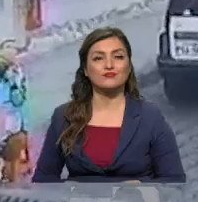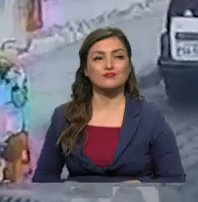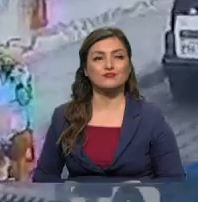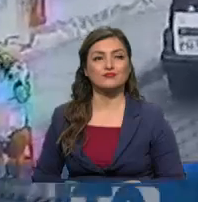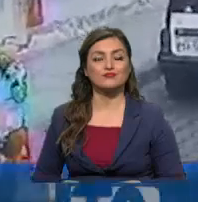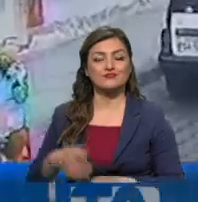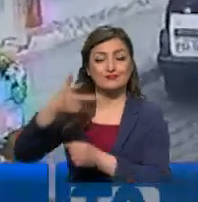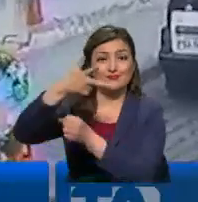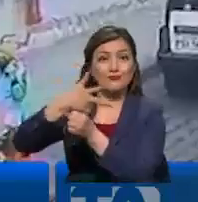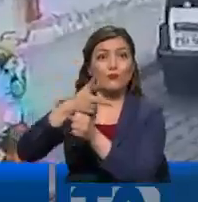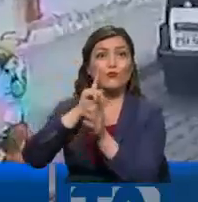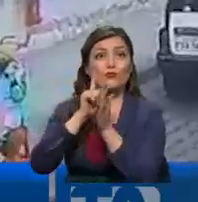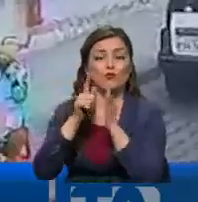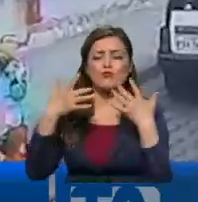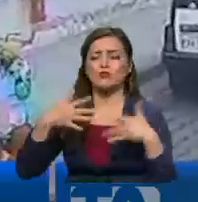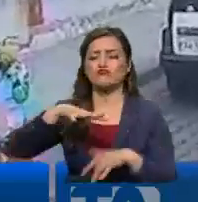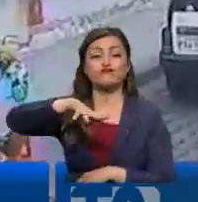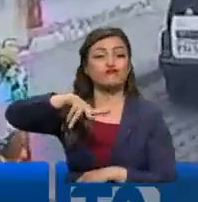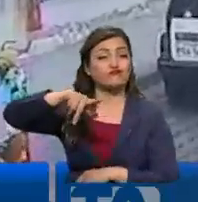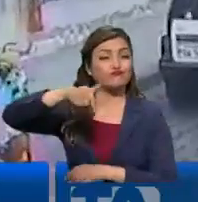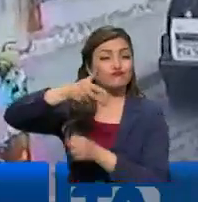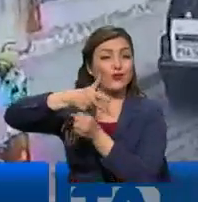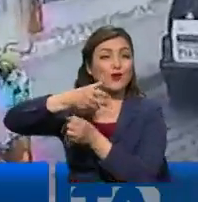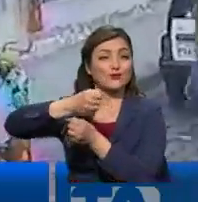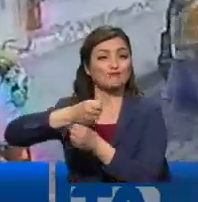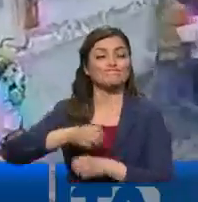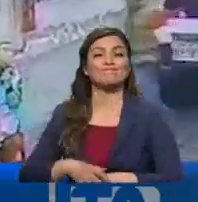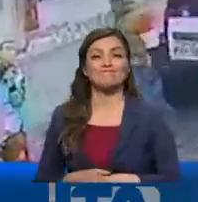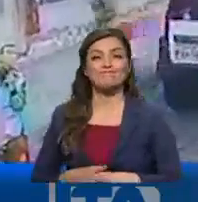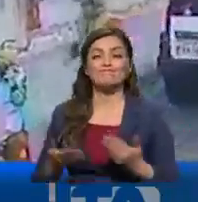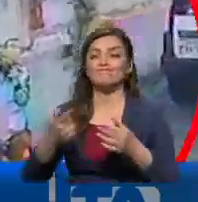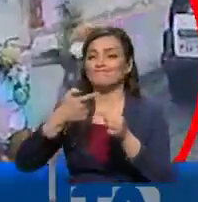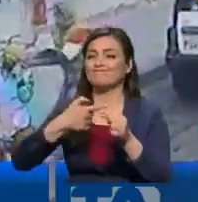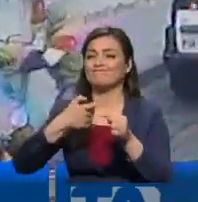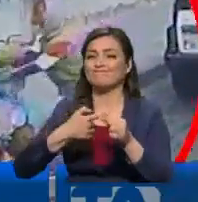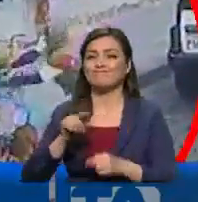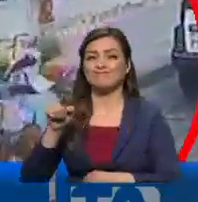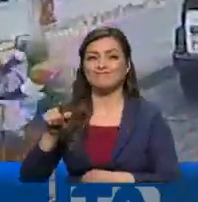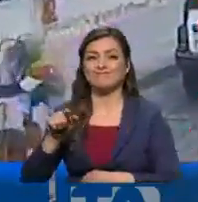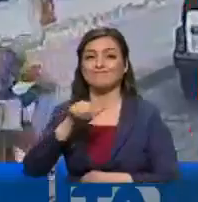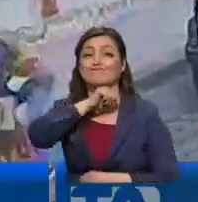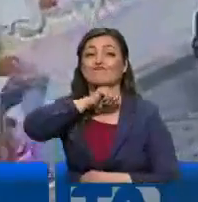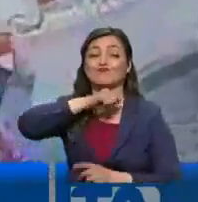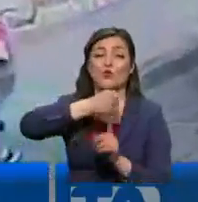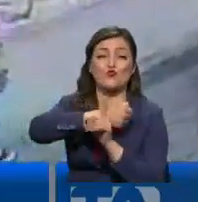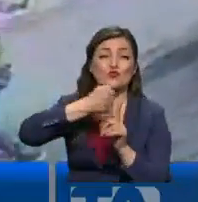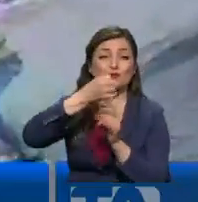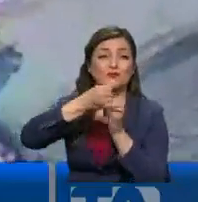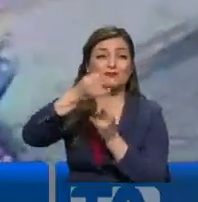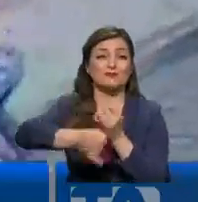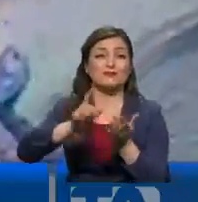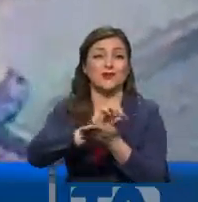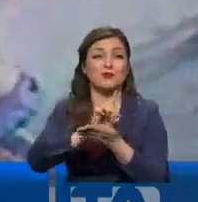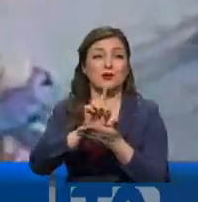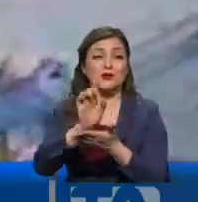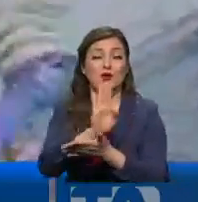Continúan llegando a este espacio videos de robos captados por cámaras de seguridad en la capital. Este violento asalto se registró el fin de semana en el barrio El